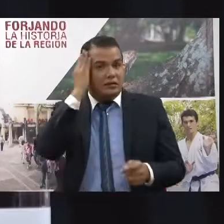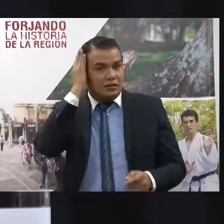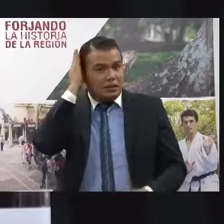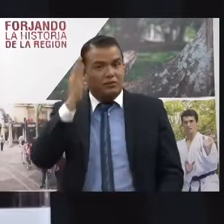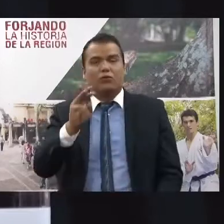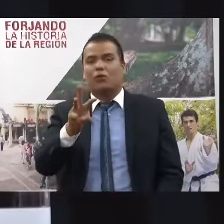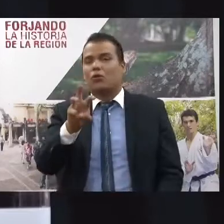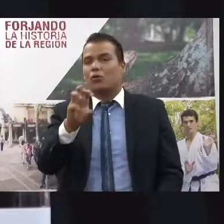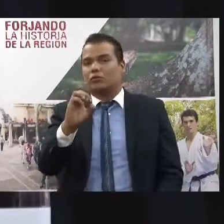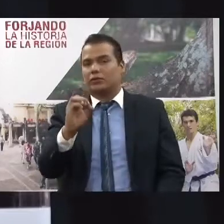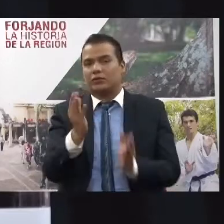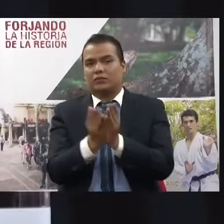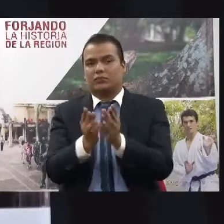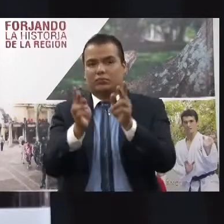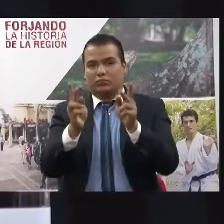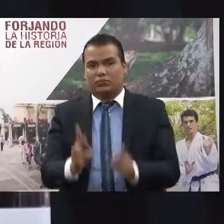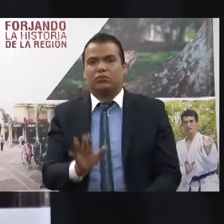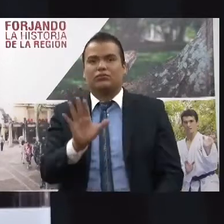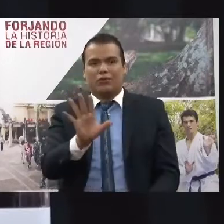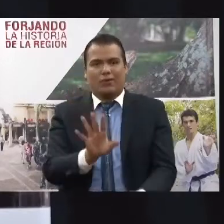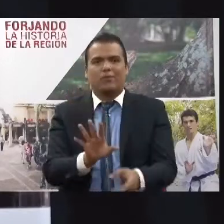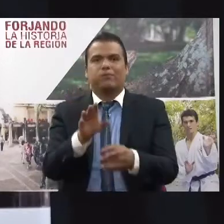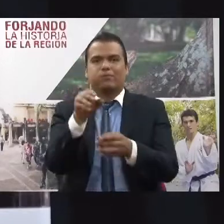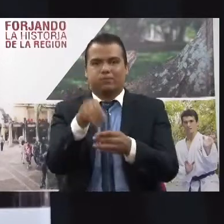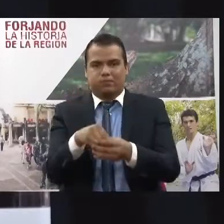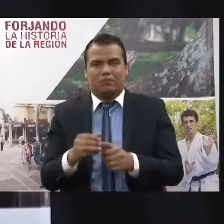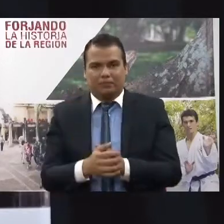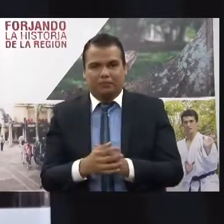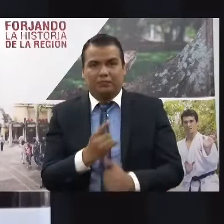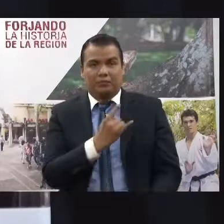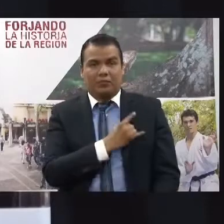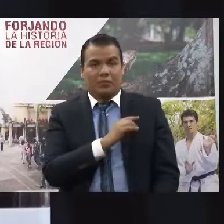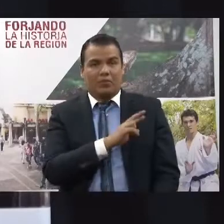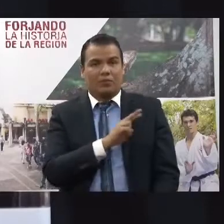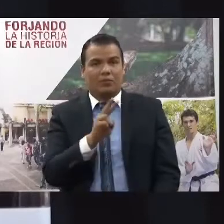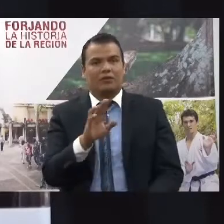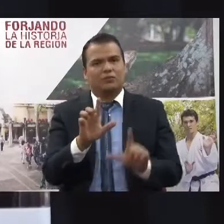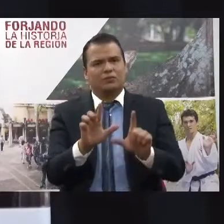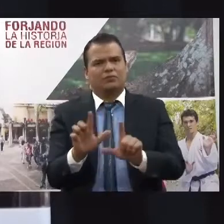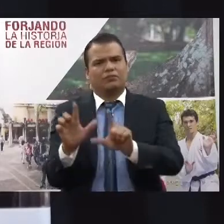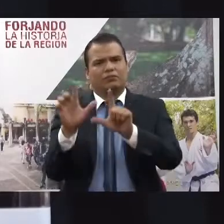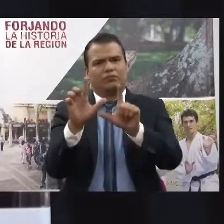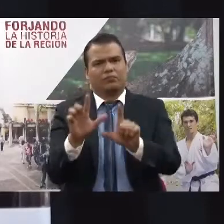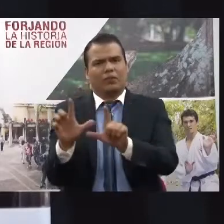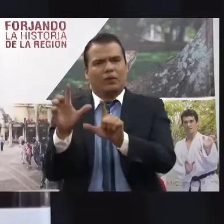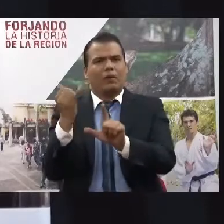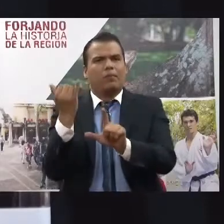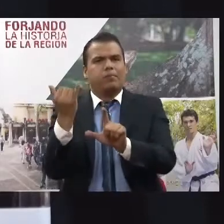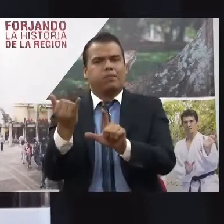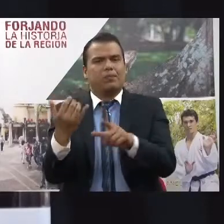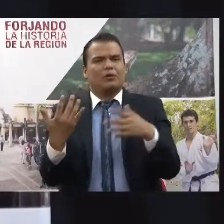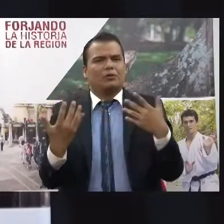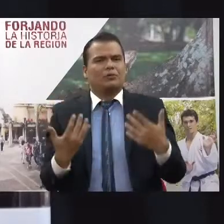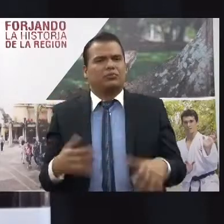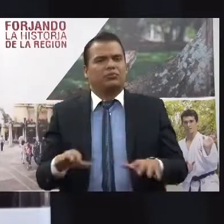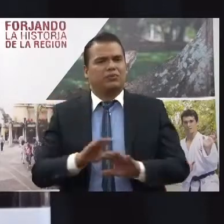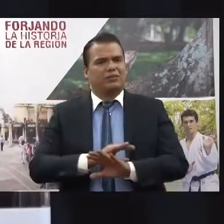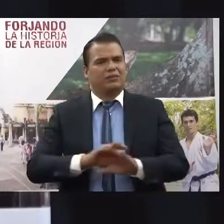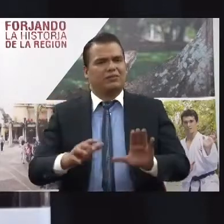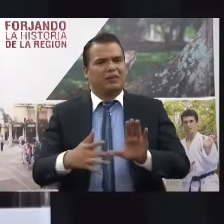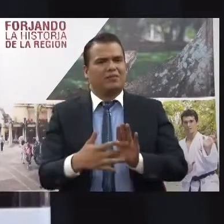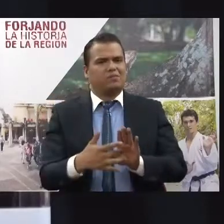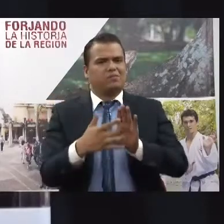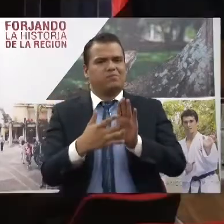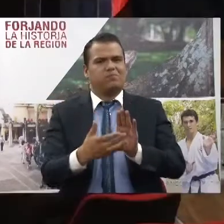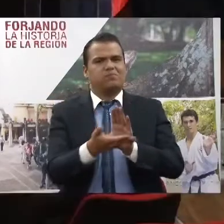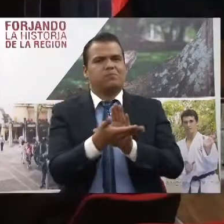Desde el nivel del posgrado, la Universidad del Valle tiene el honor en esta ceremonia de grado de presentar formalmente a